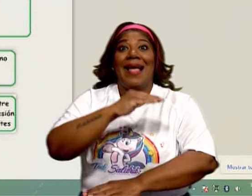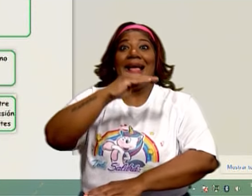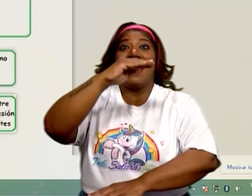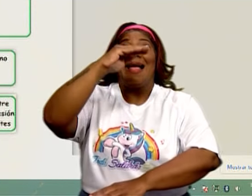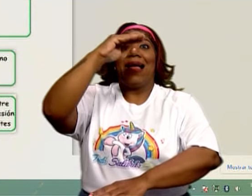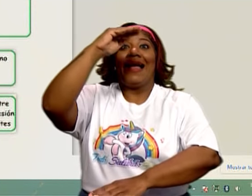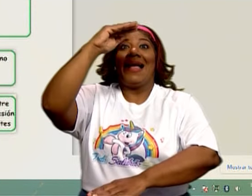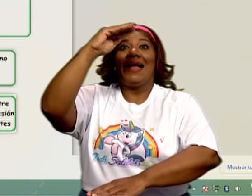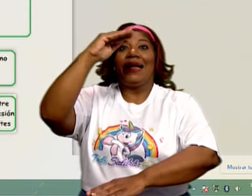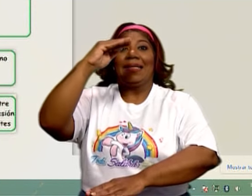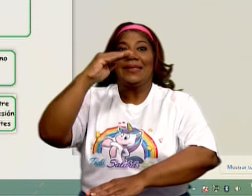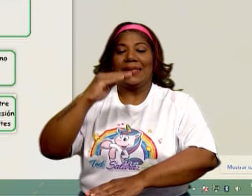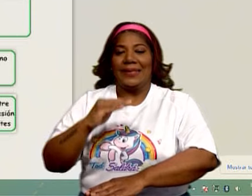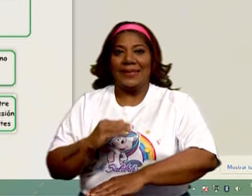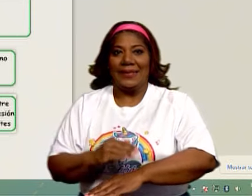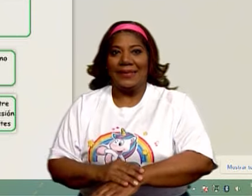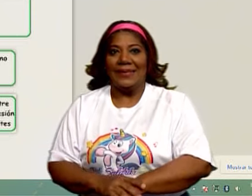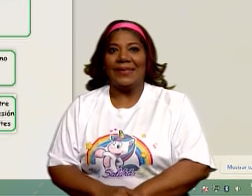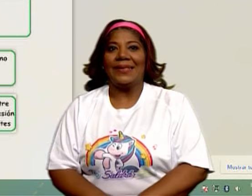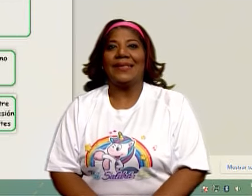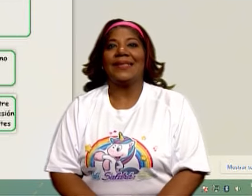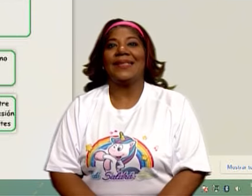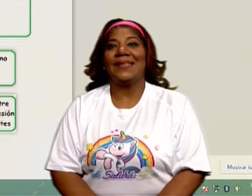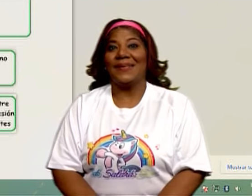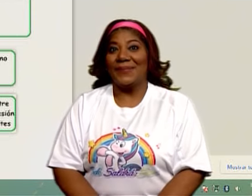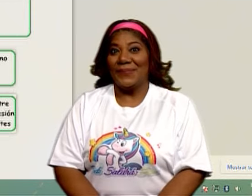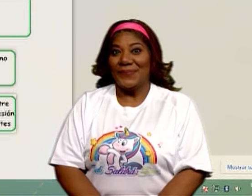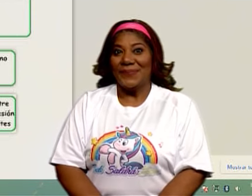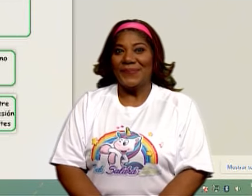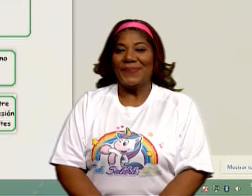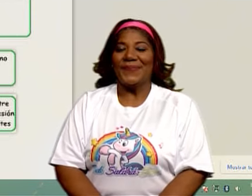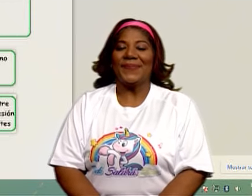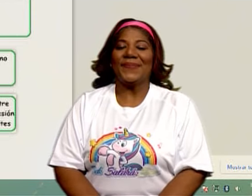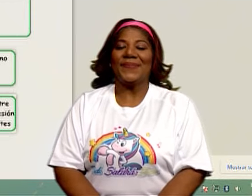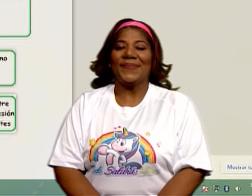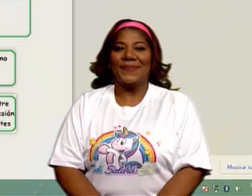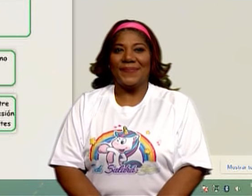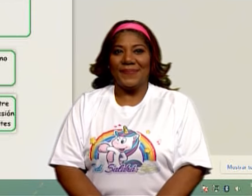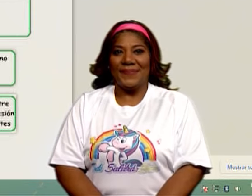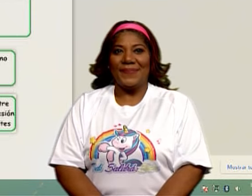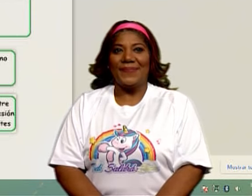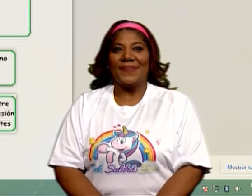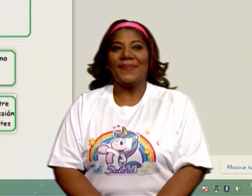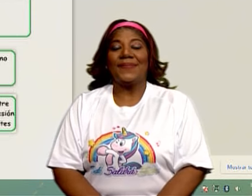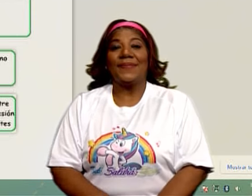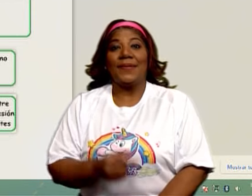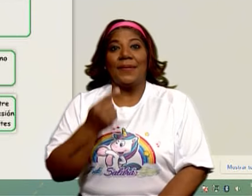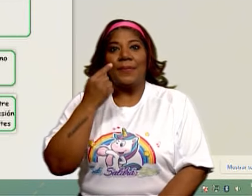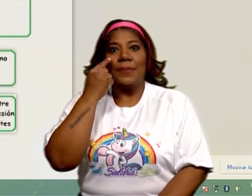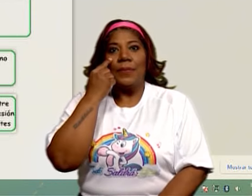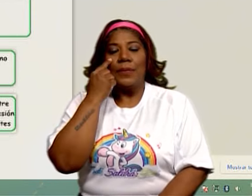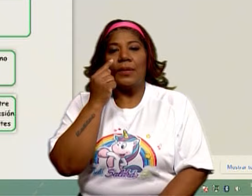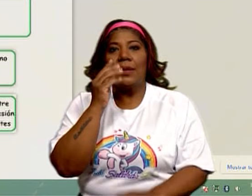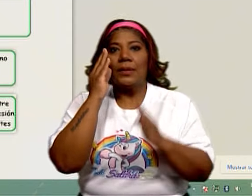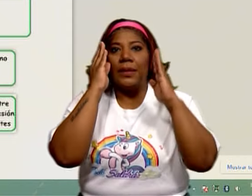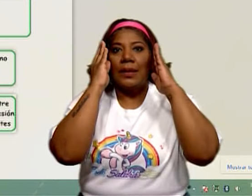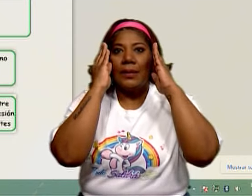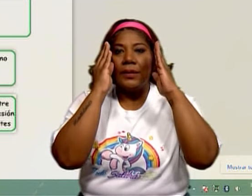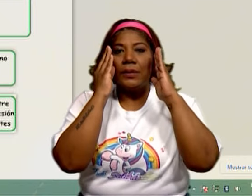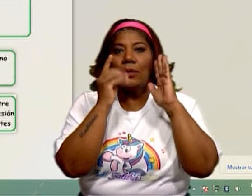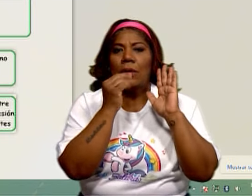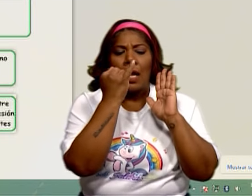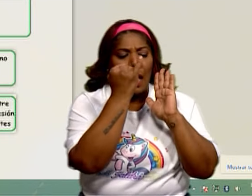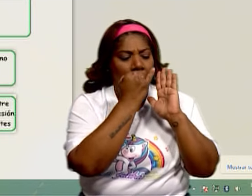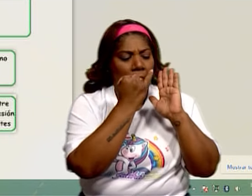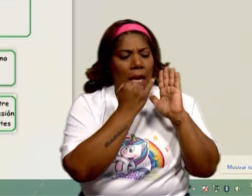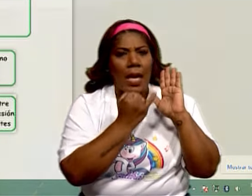y la colocamos donde está la montaña. Vamos a observar cada una de esas imágenes